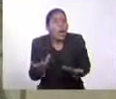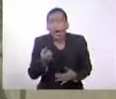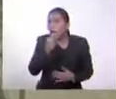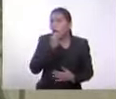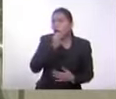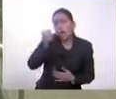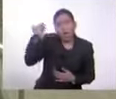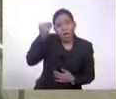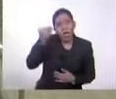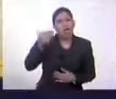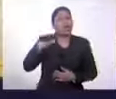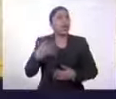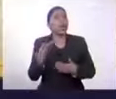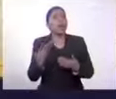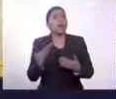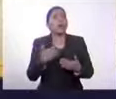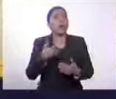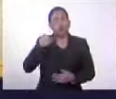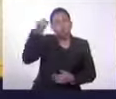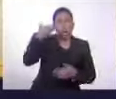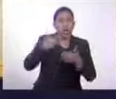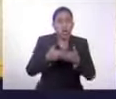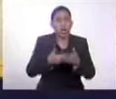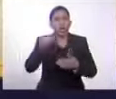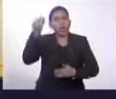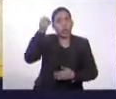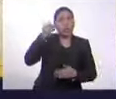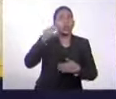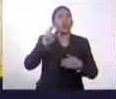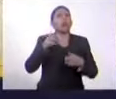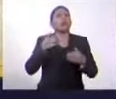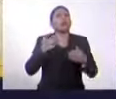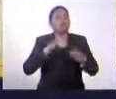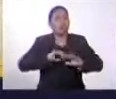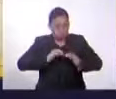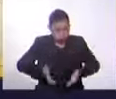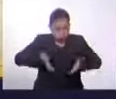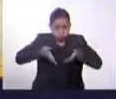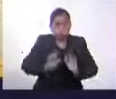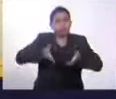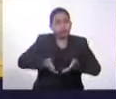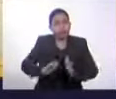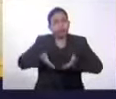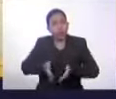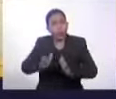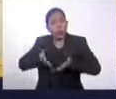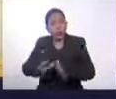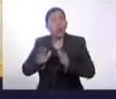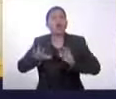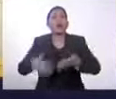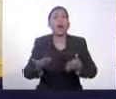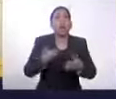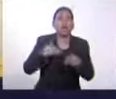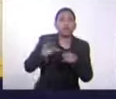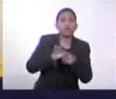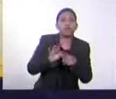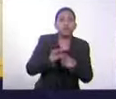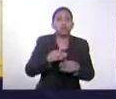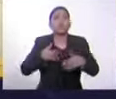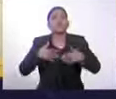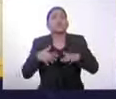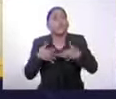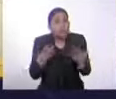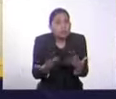reproductiva que nos enseñe y el que aprendamos, ¿verdad?, sobre el funcionamiento, pero también sobre el uso